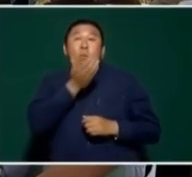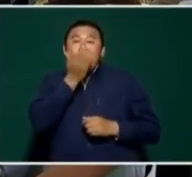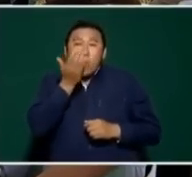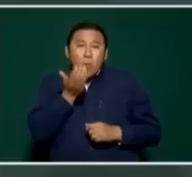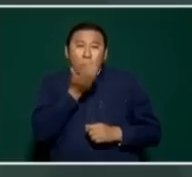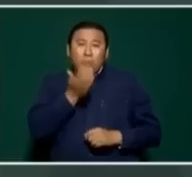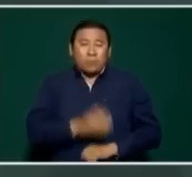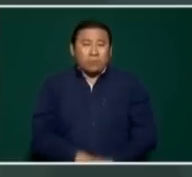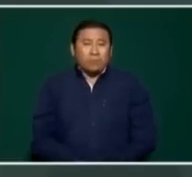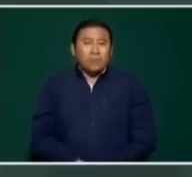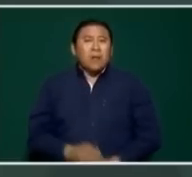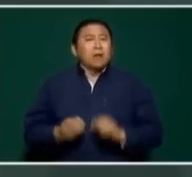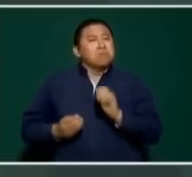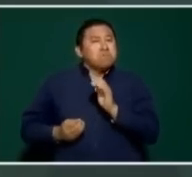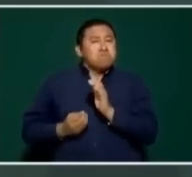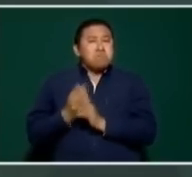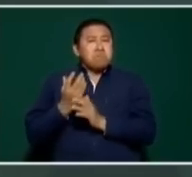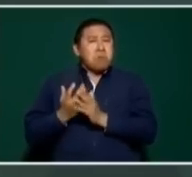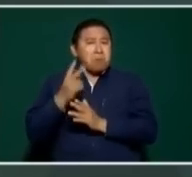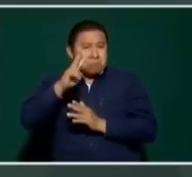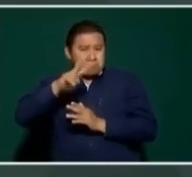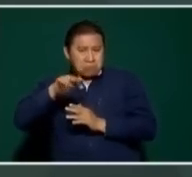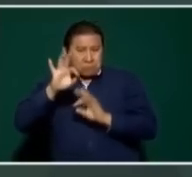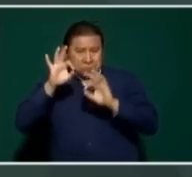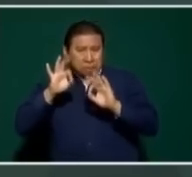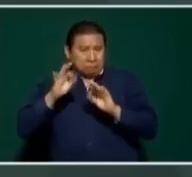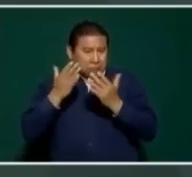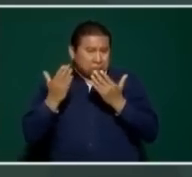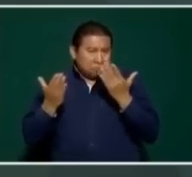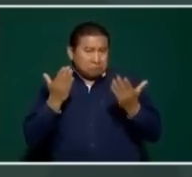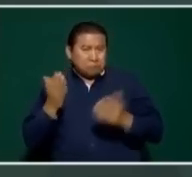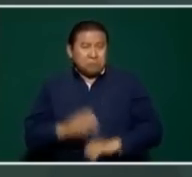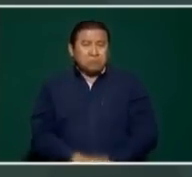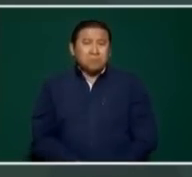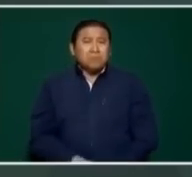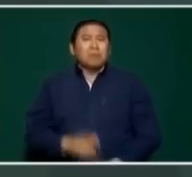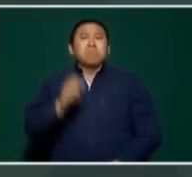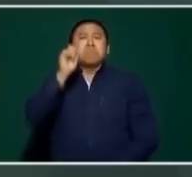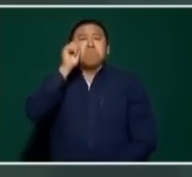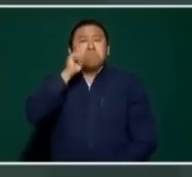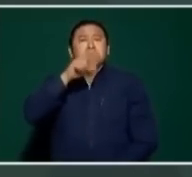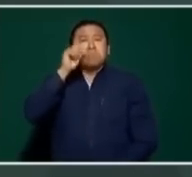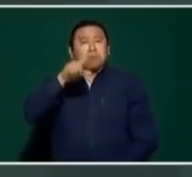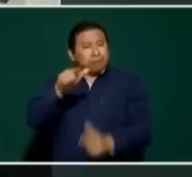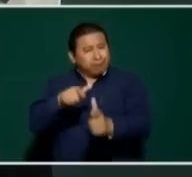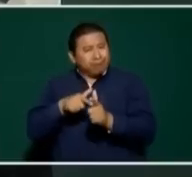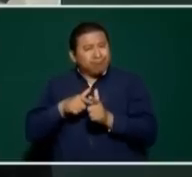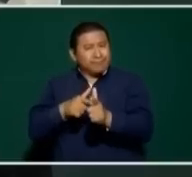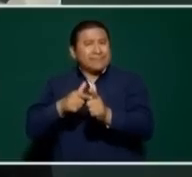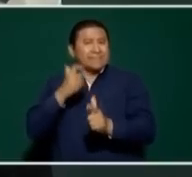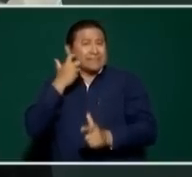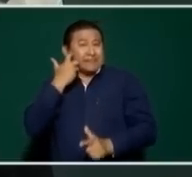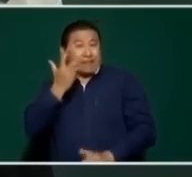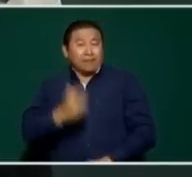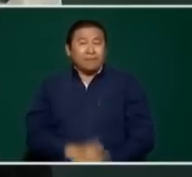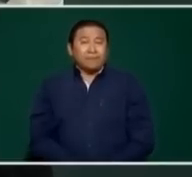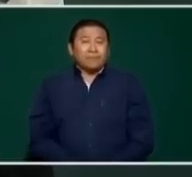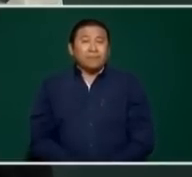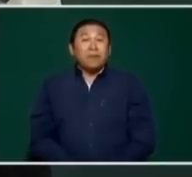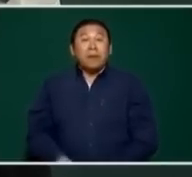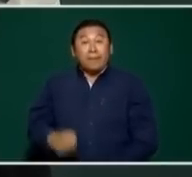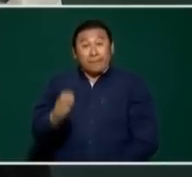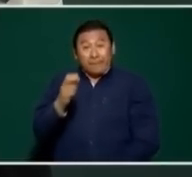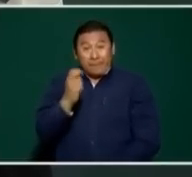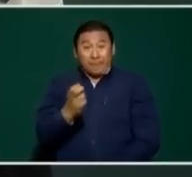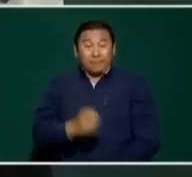acostumbrados a la nueva realidad, de que siguiera lo mismo. Y entonces por